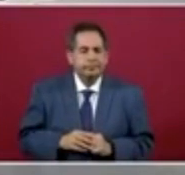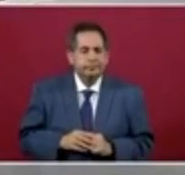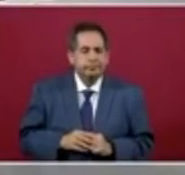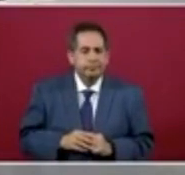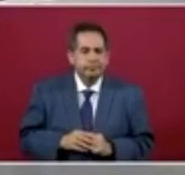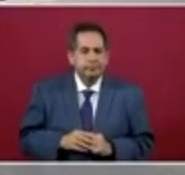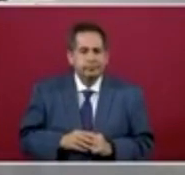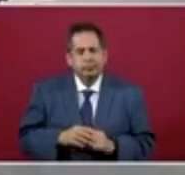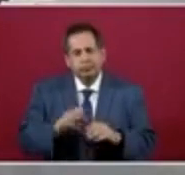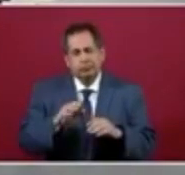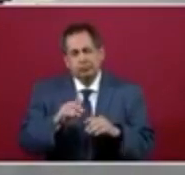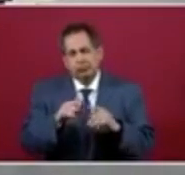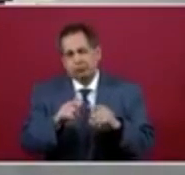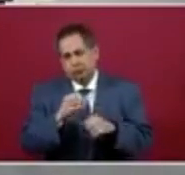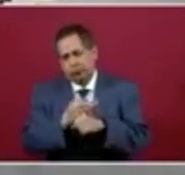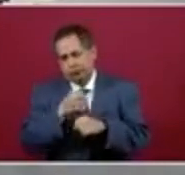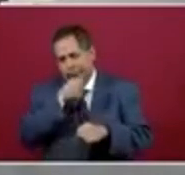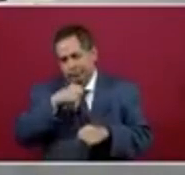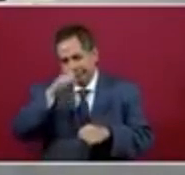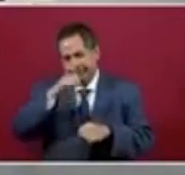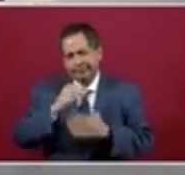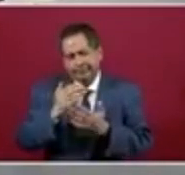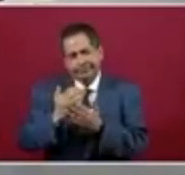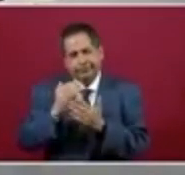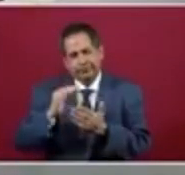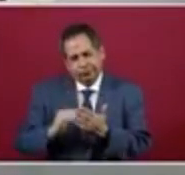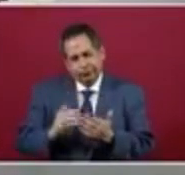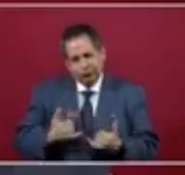o más jóvenes,